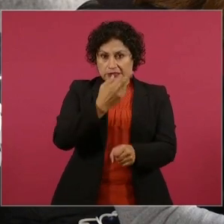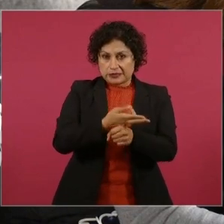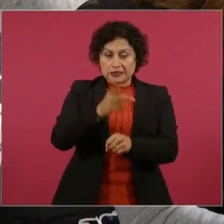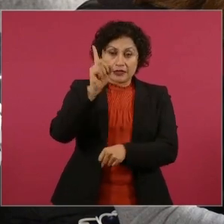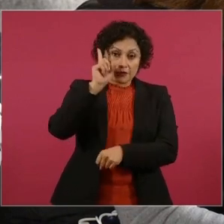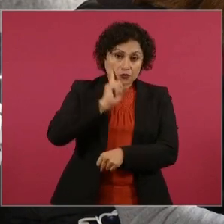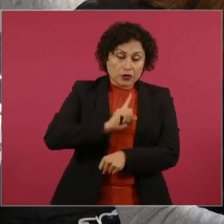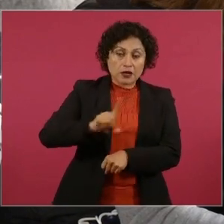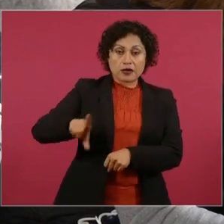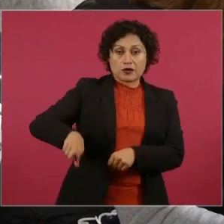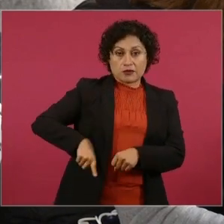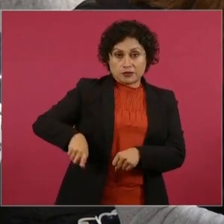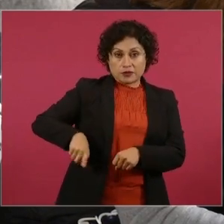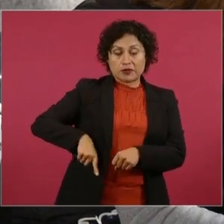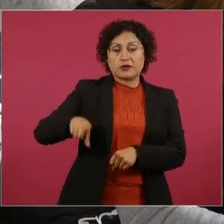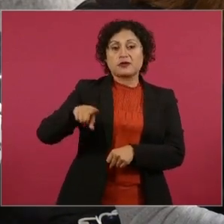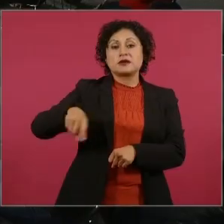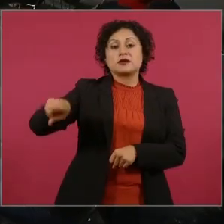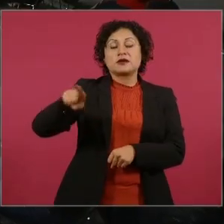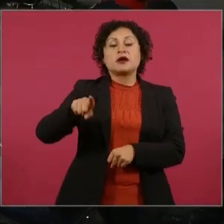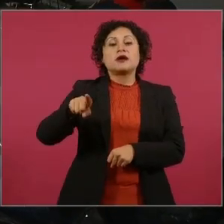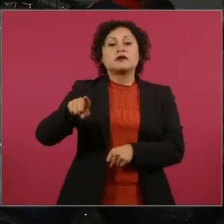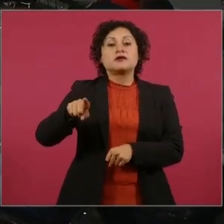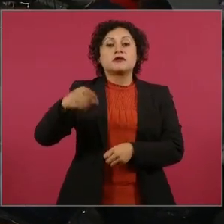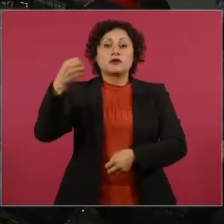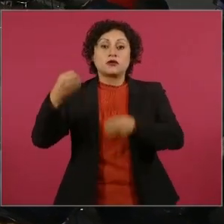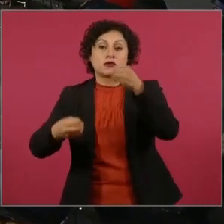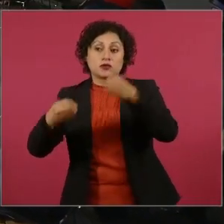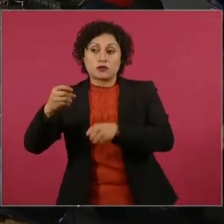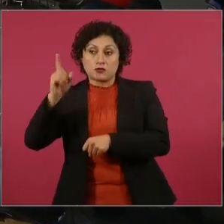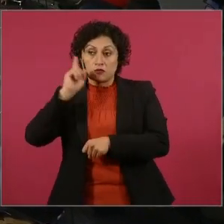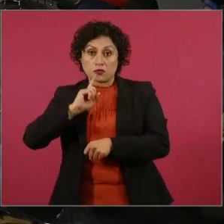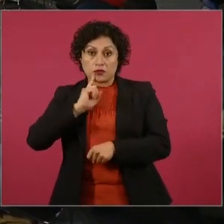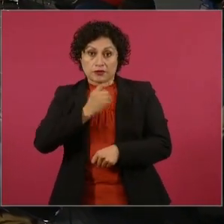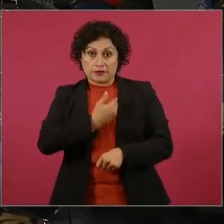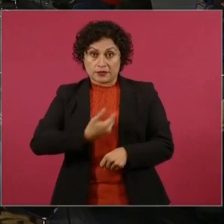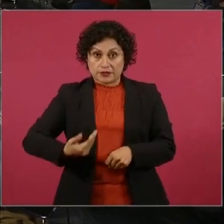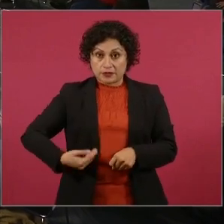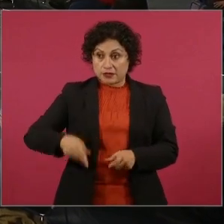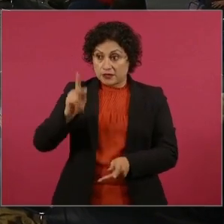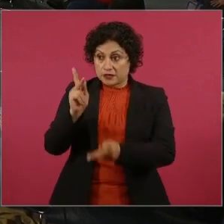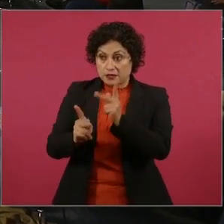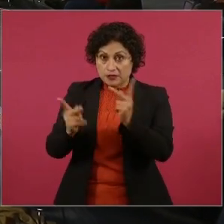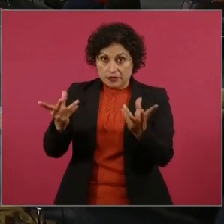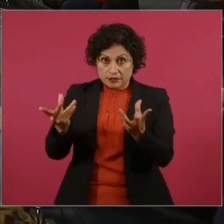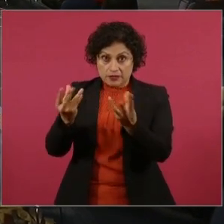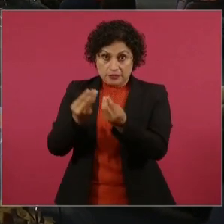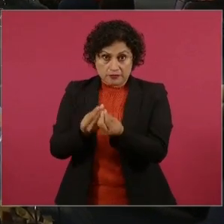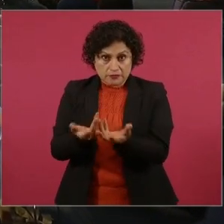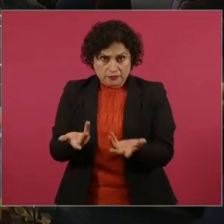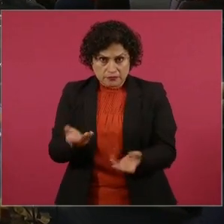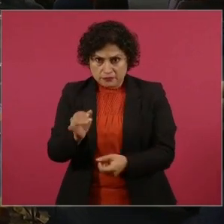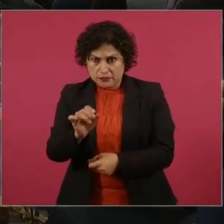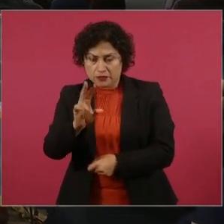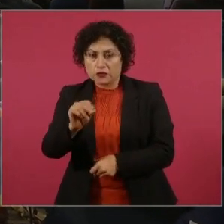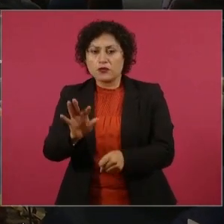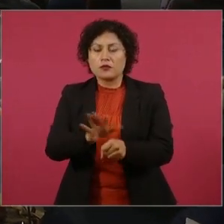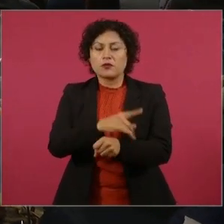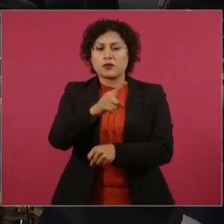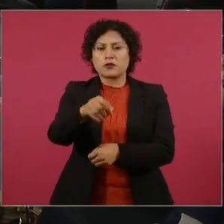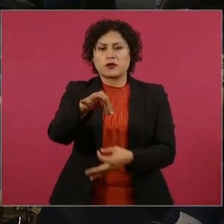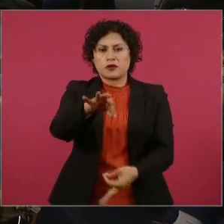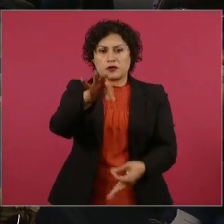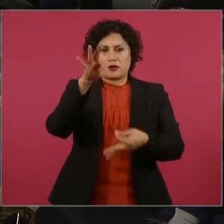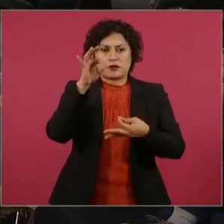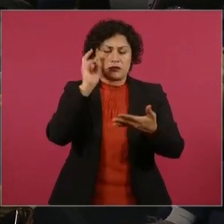un diálogo con la ministra norma piña más allá de estos oficios que nos mostraron que había la apertura para hablar sobre estos